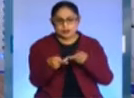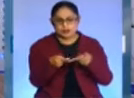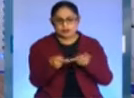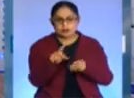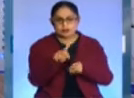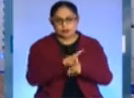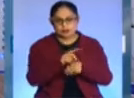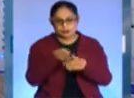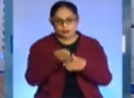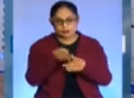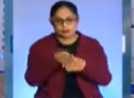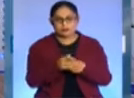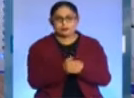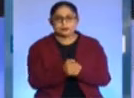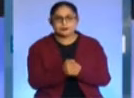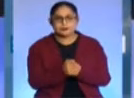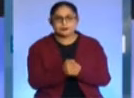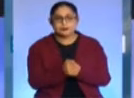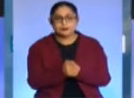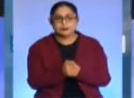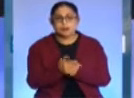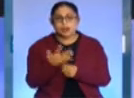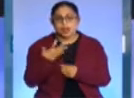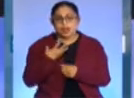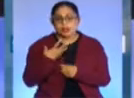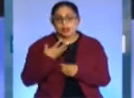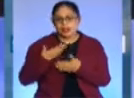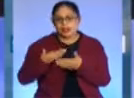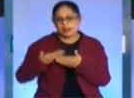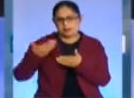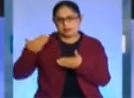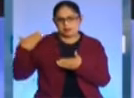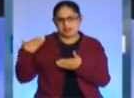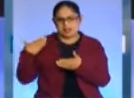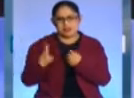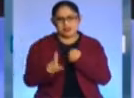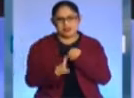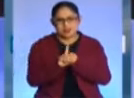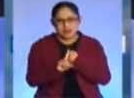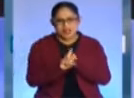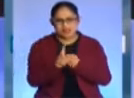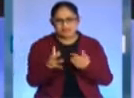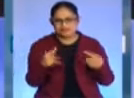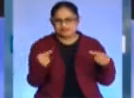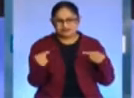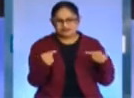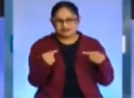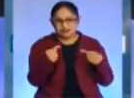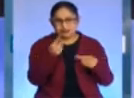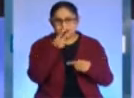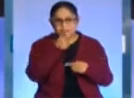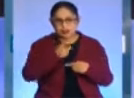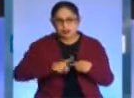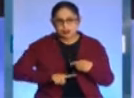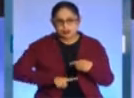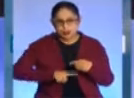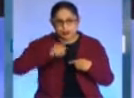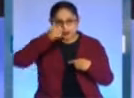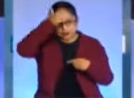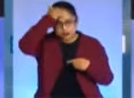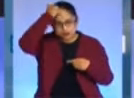dicho, para el día de hoy. Quedaron atrás los pleitos y confrontaciones, así lo señaló el gobernador del